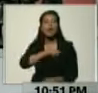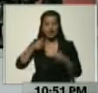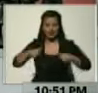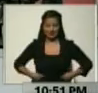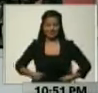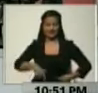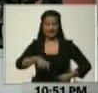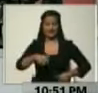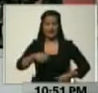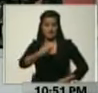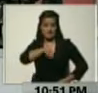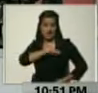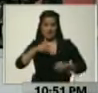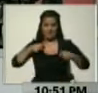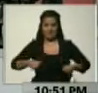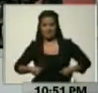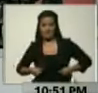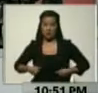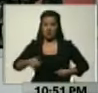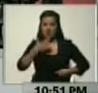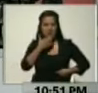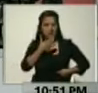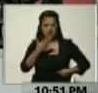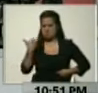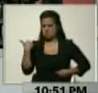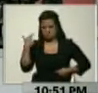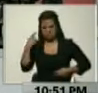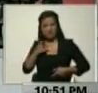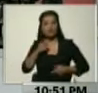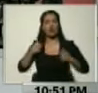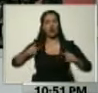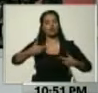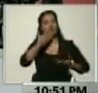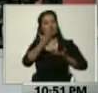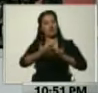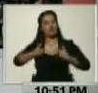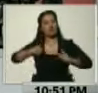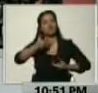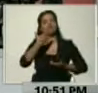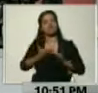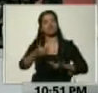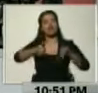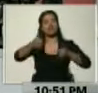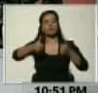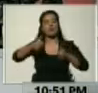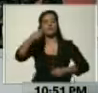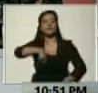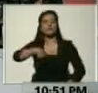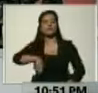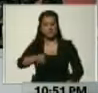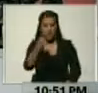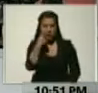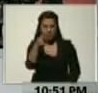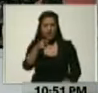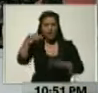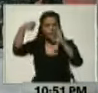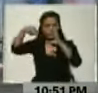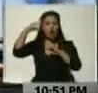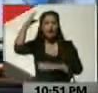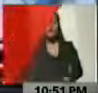pues. Bueno, estos días se lanzó de candidato presidencial. Pero vamos a verlo en Caricuao. ¿Lo tenemos ahí? Mándalo,